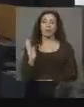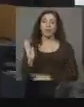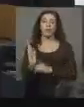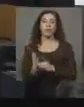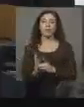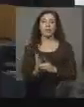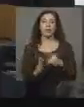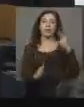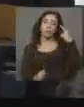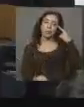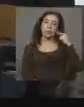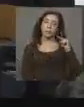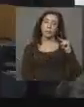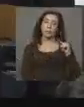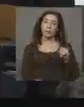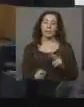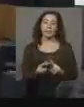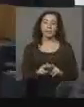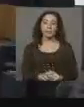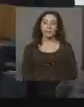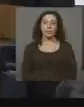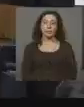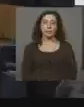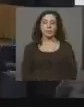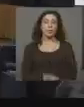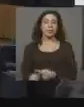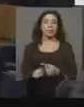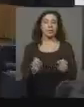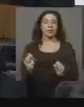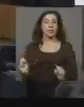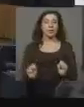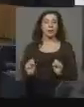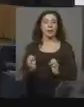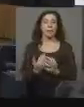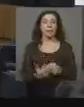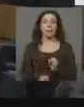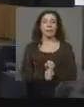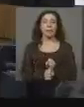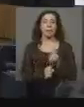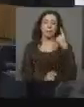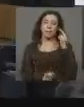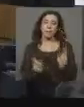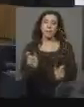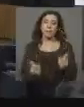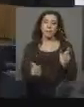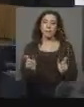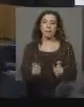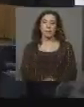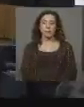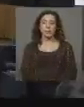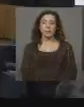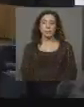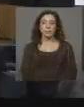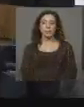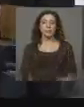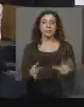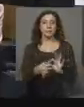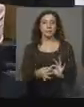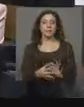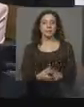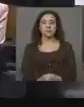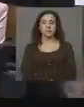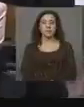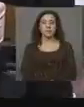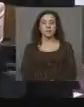desarrollo para llevar a cabo distintas empresas y trabajo para la gente. Eso, presidente, muchas gracias.